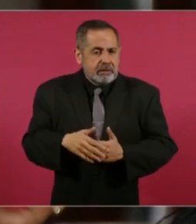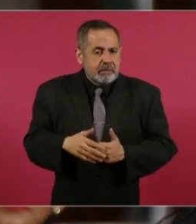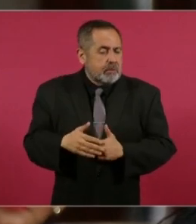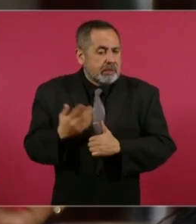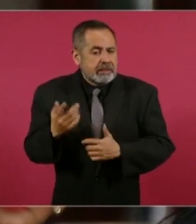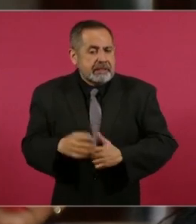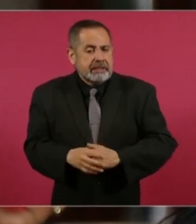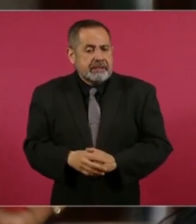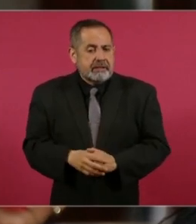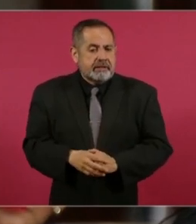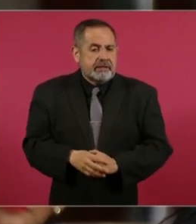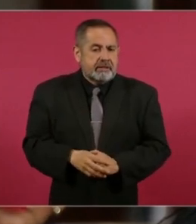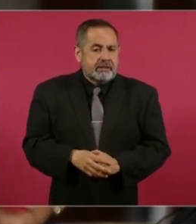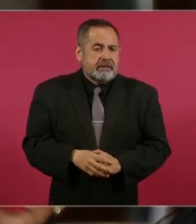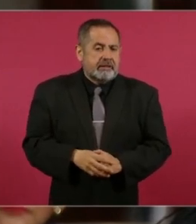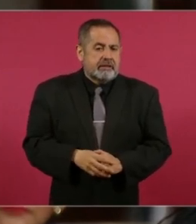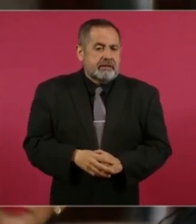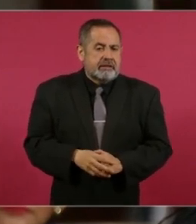porque